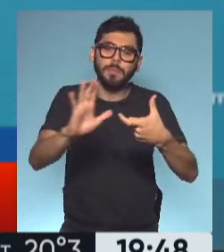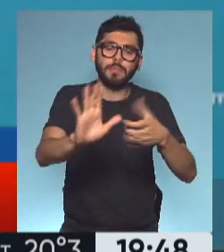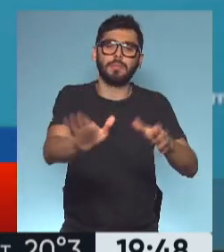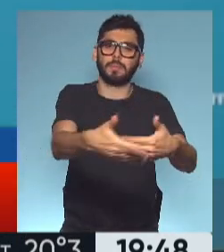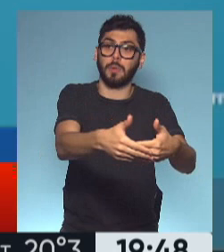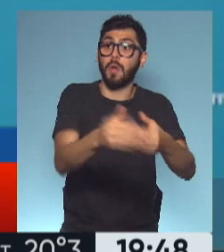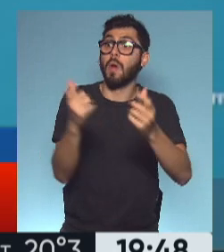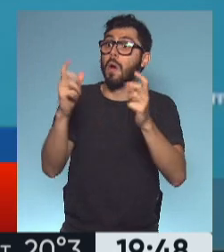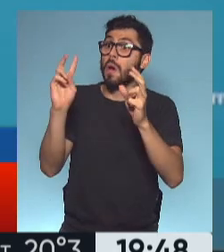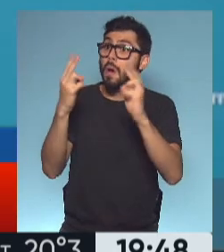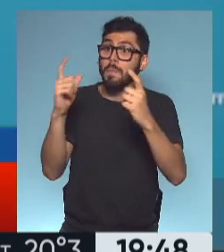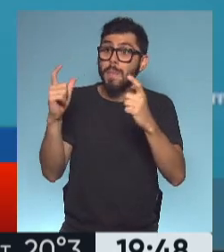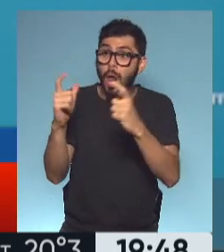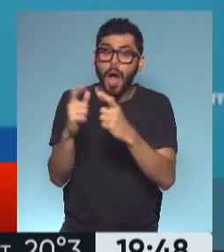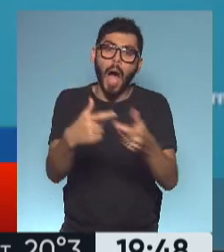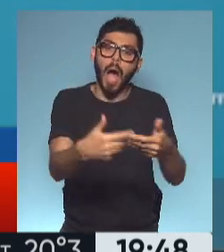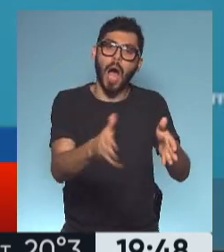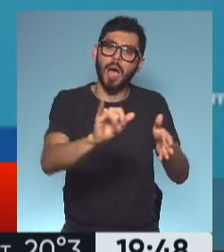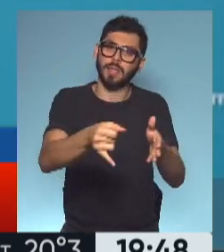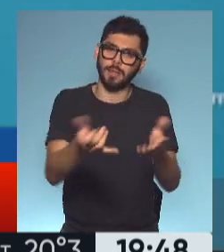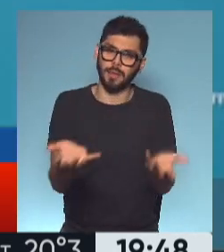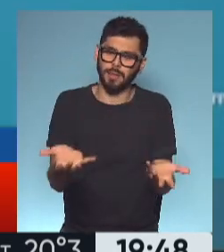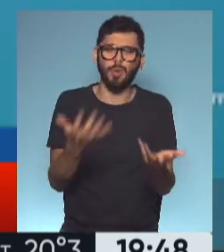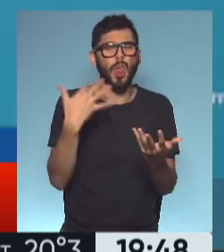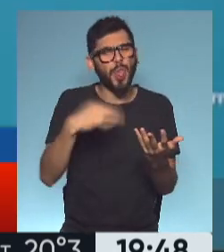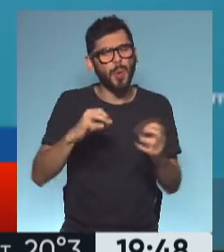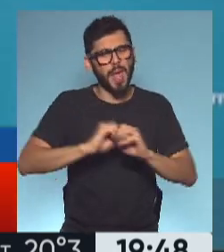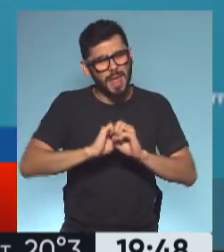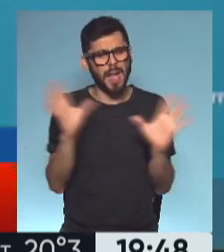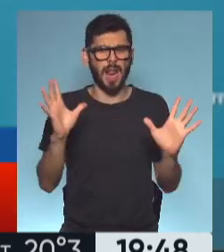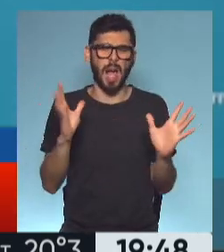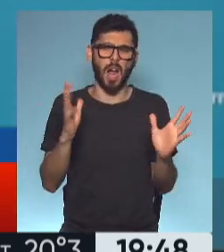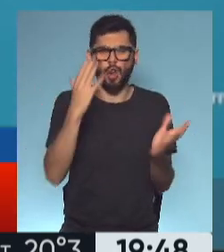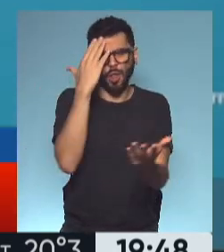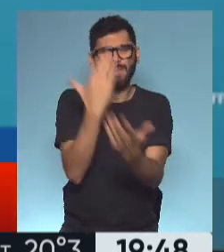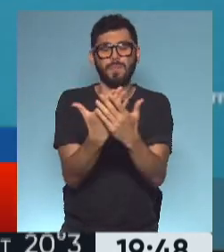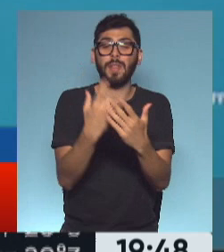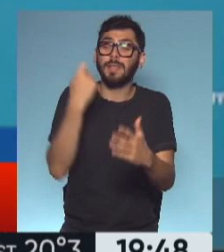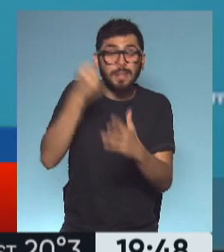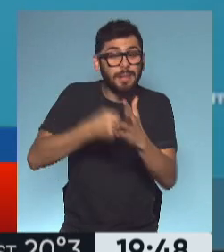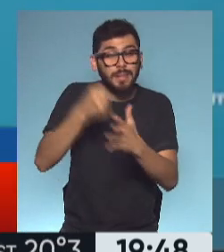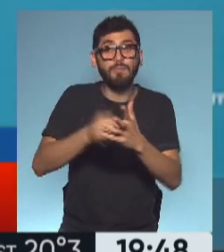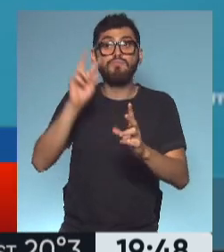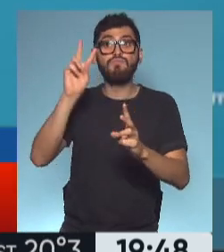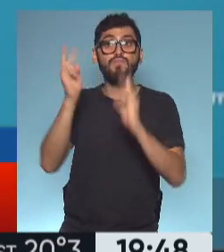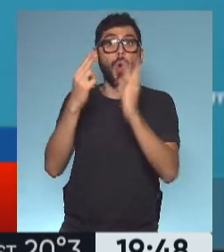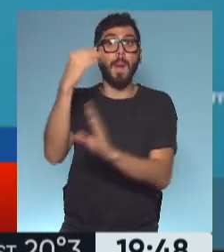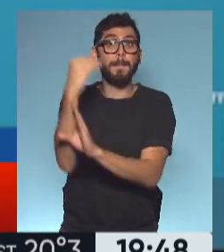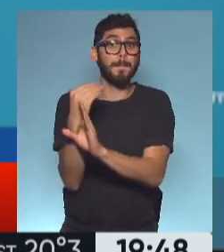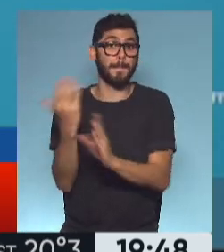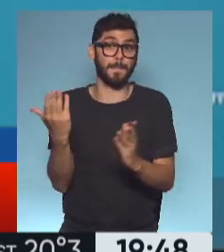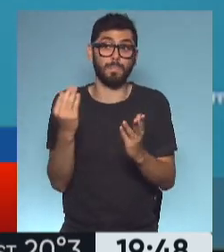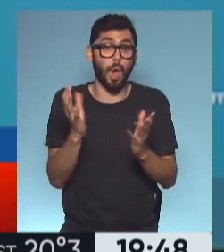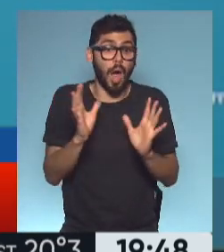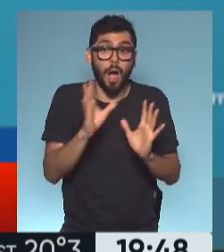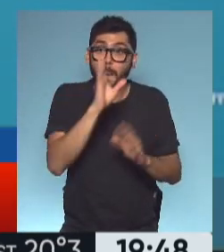Entonces hay que hablar frontalmente y con claridad. Tenemos que dedicarnos a evitar tantas muertes porque no podemos convivir con